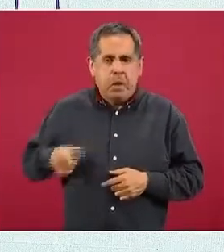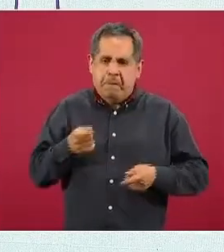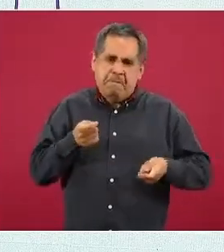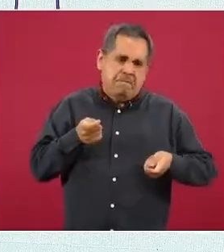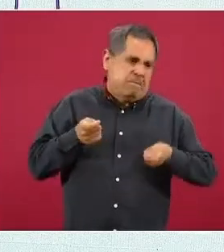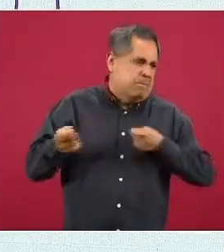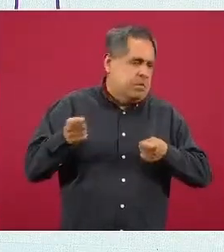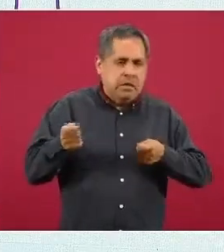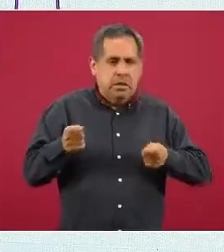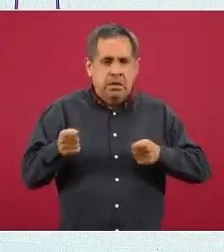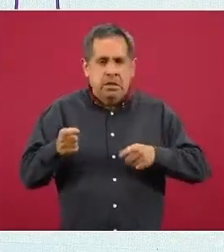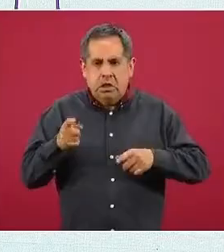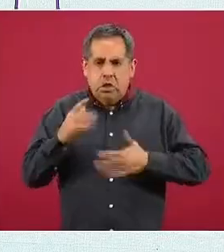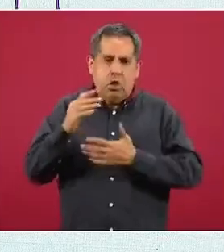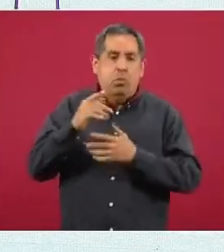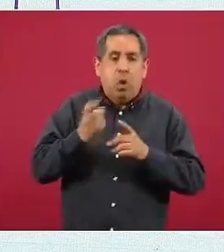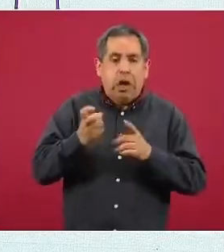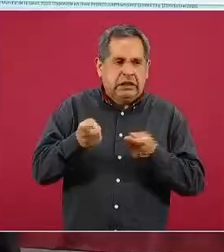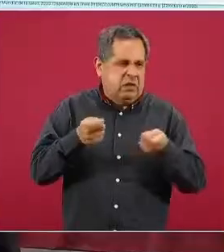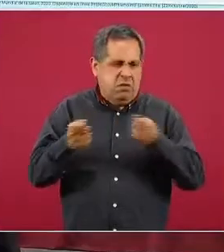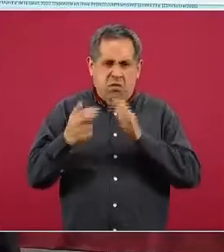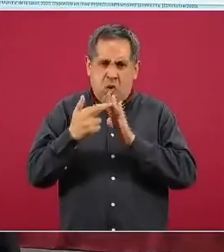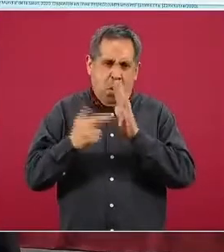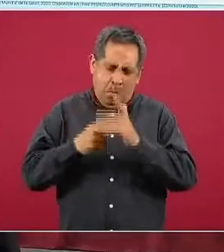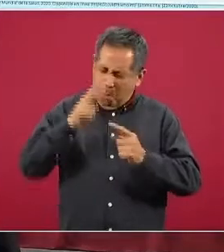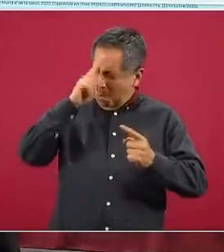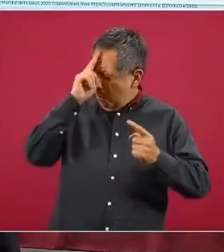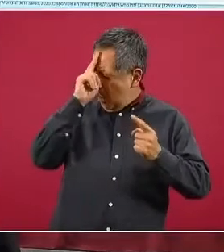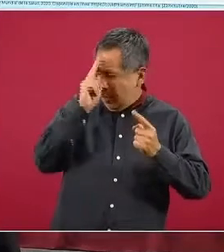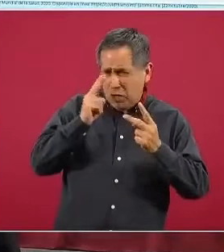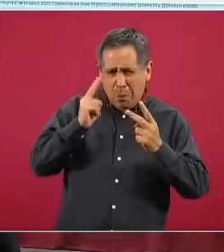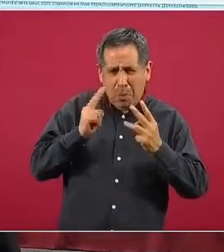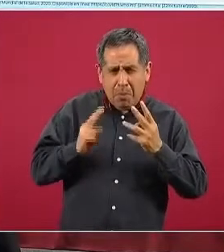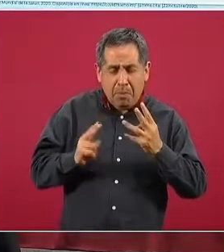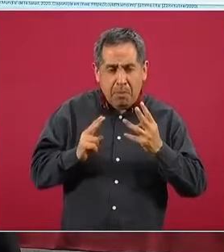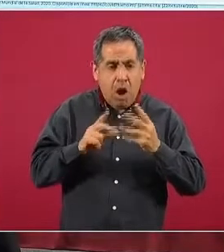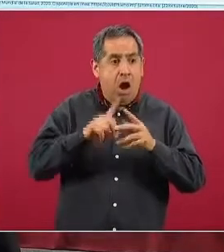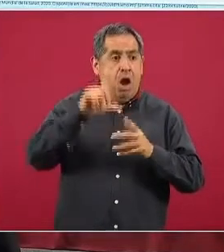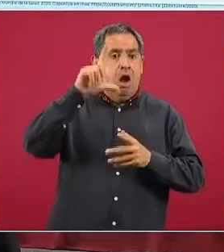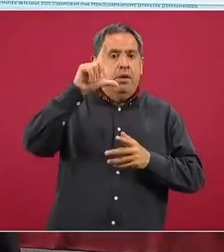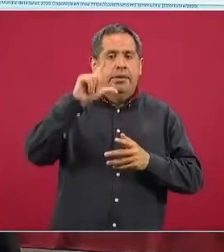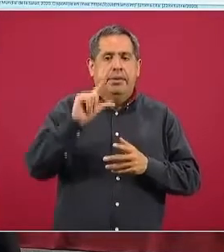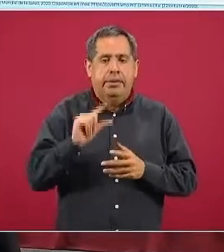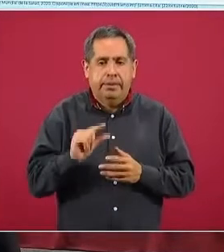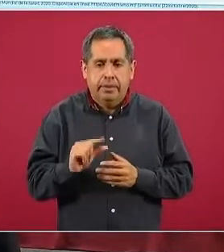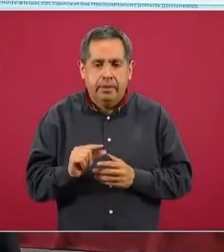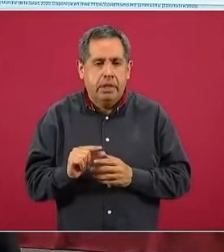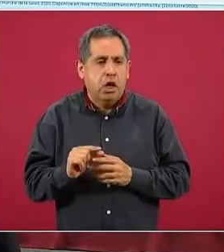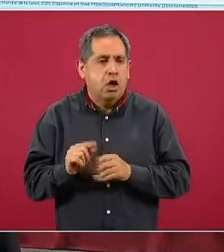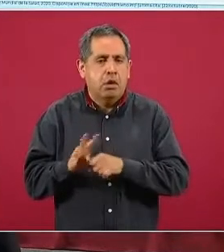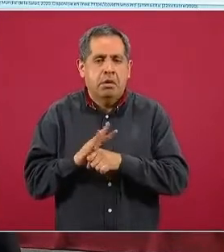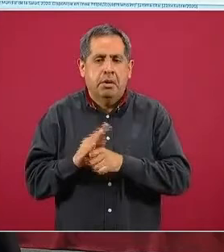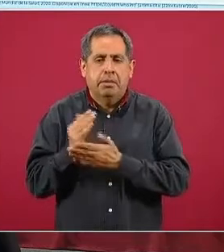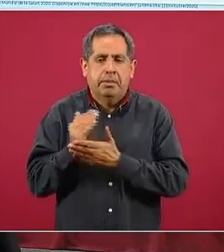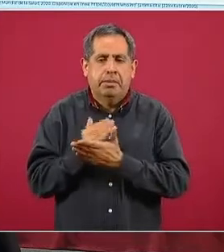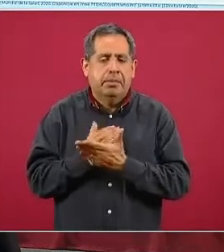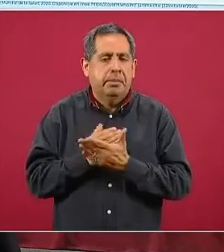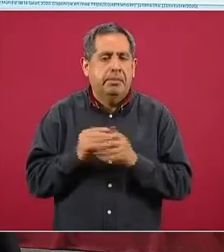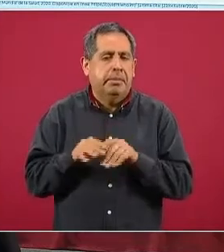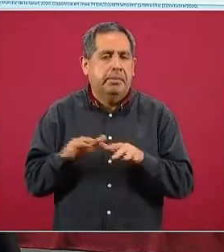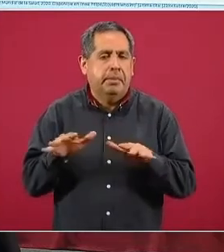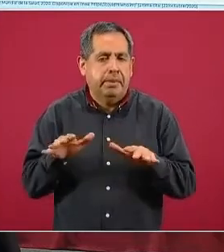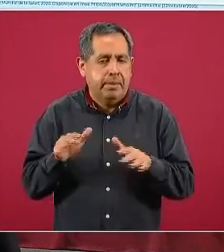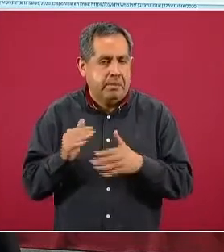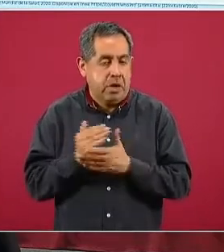y que les permitió disminuir la transmisión de una manera acelerada. También es